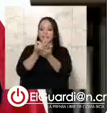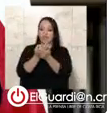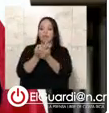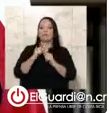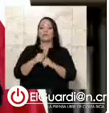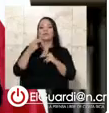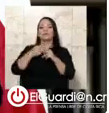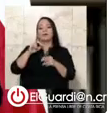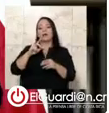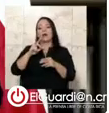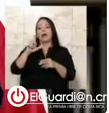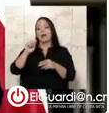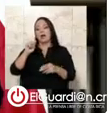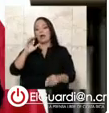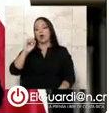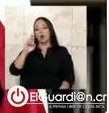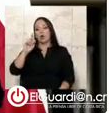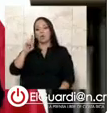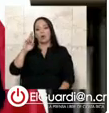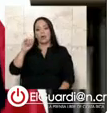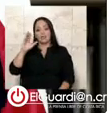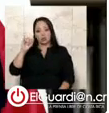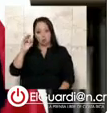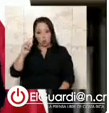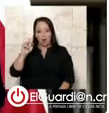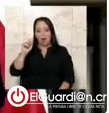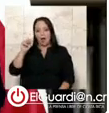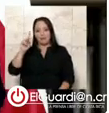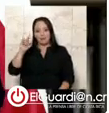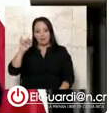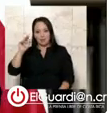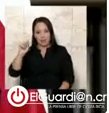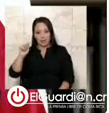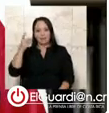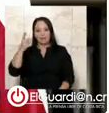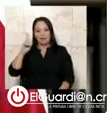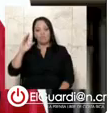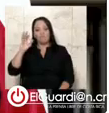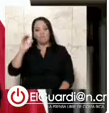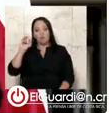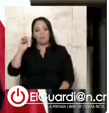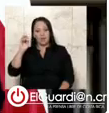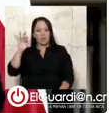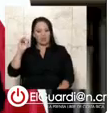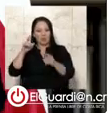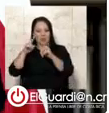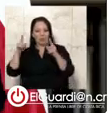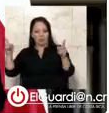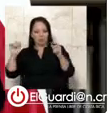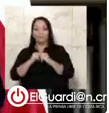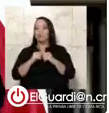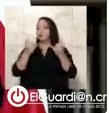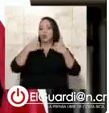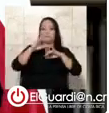llama la Corporación Andina de Fomento, en la que Costa Rica es miembro, pero todavía no miembro